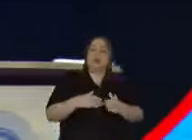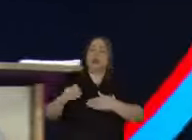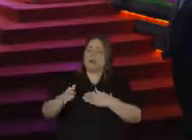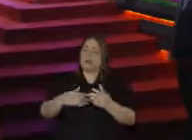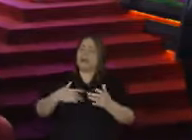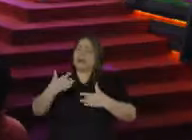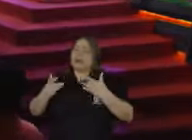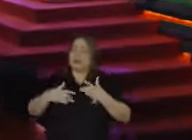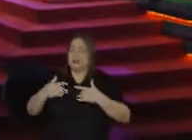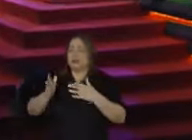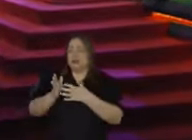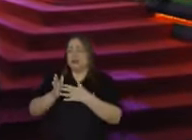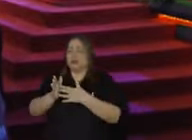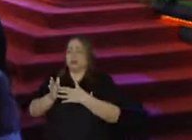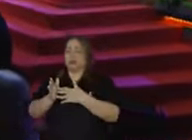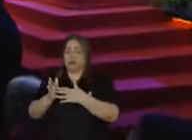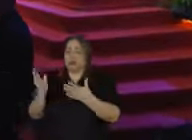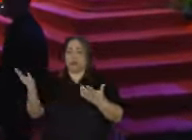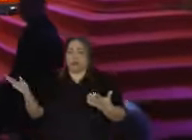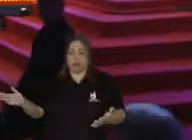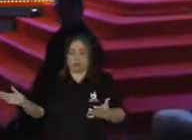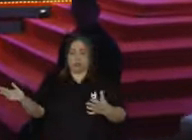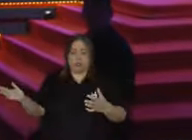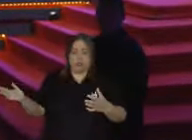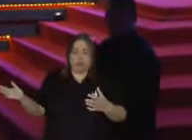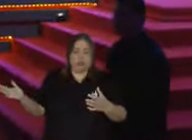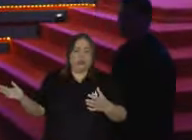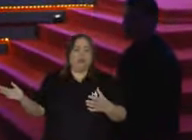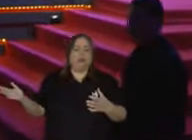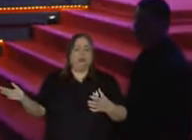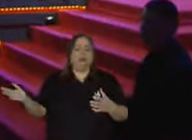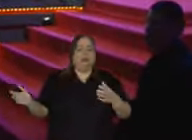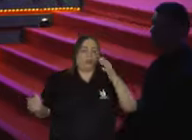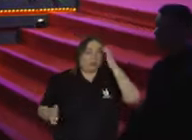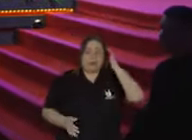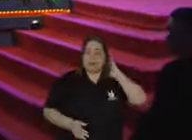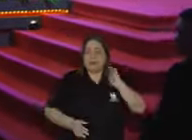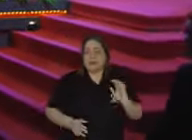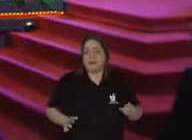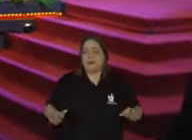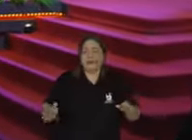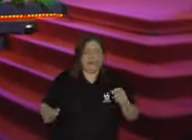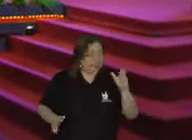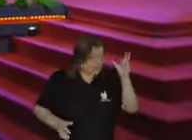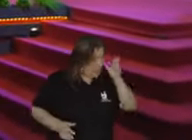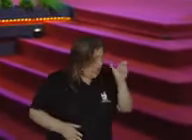débil, no importa si tropezaste, pero que hoy decís: diablo inmundo,